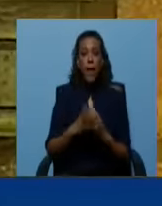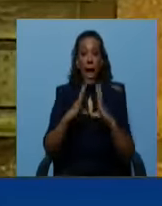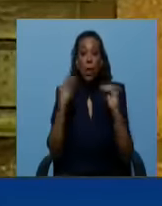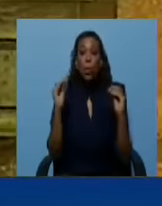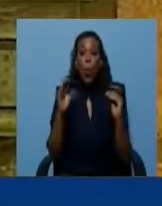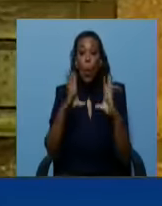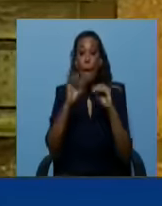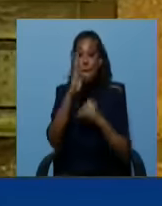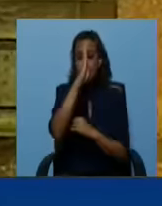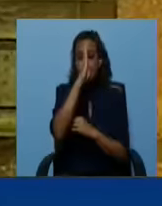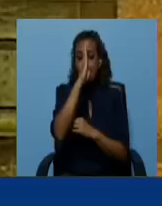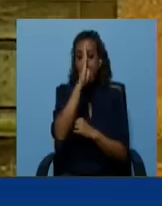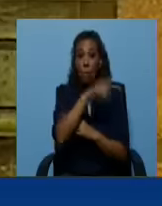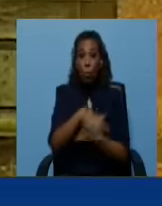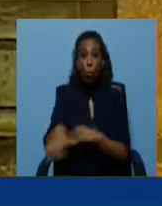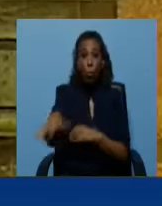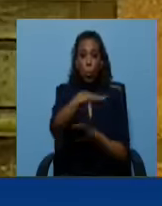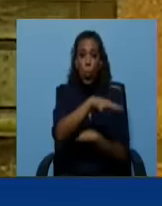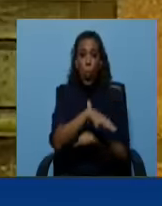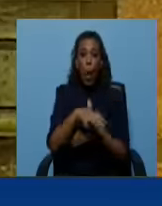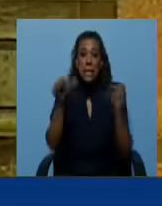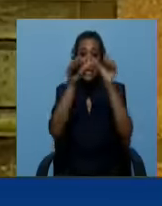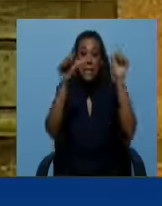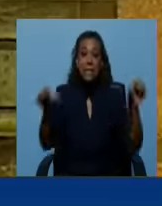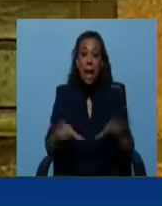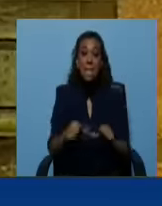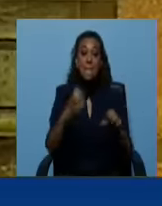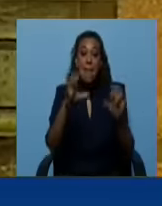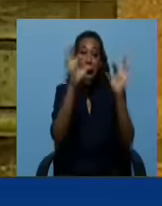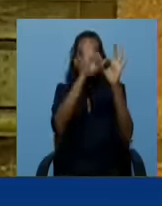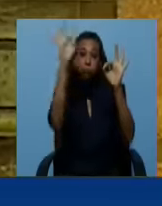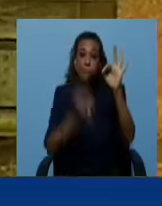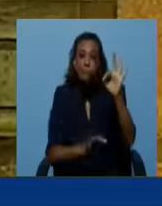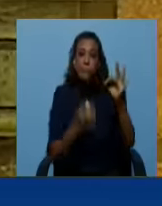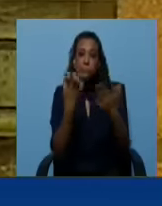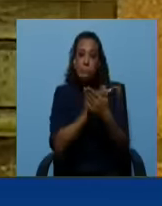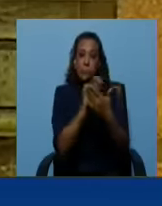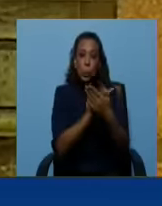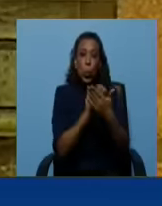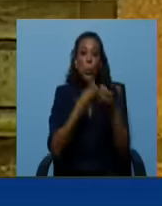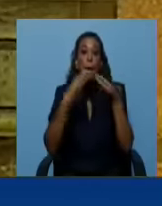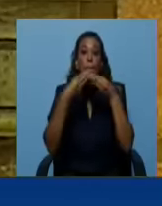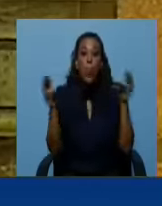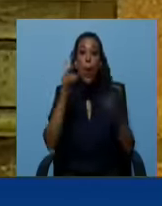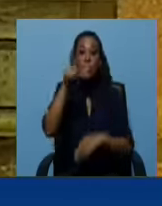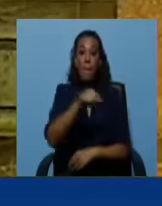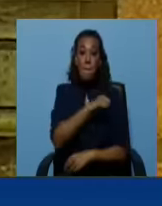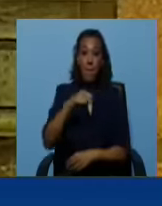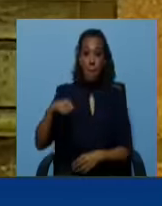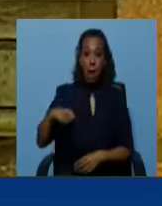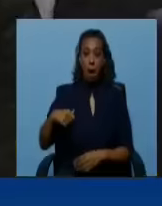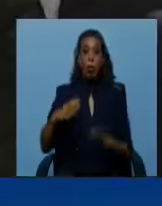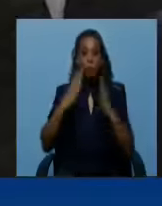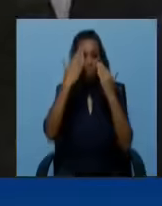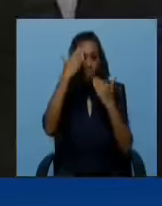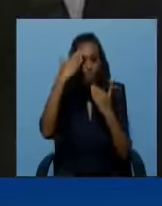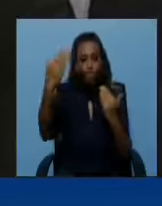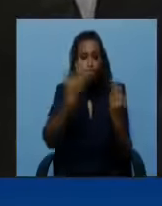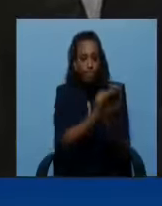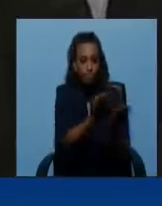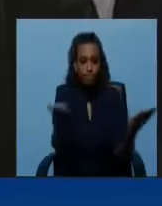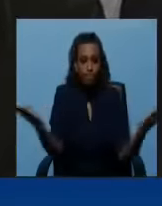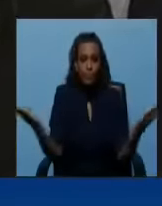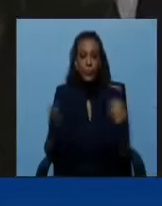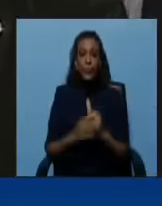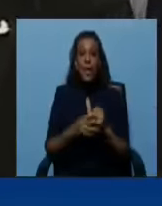los bancos y a todo el sistema financiero público y privado.